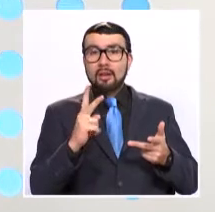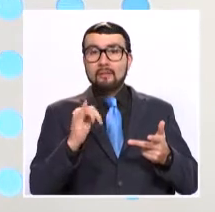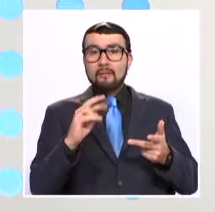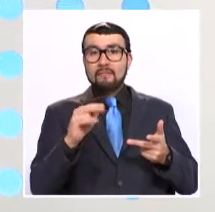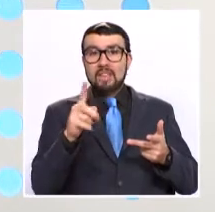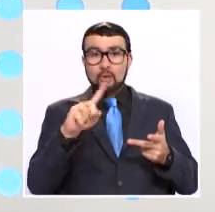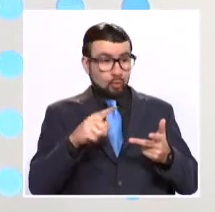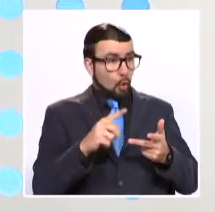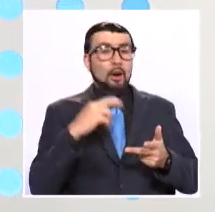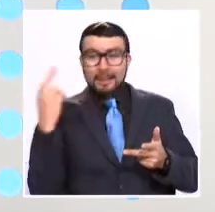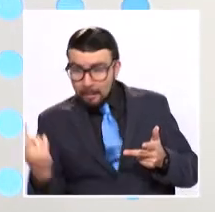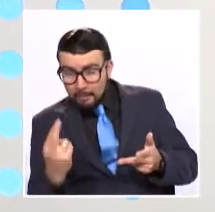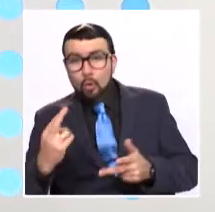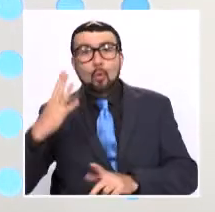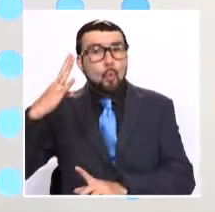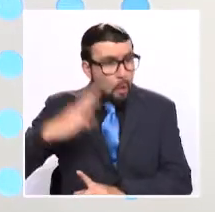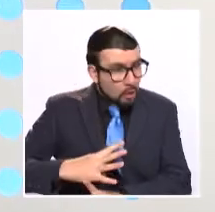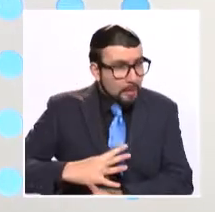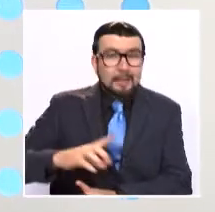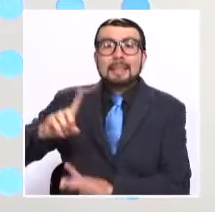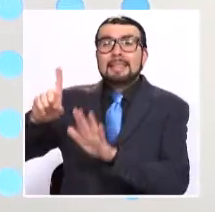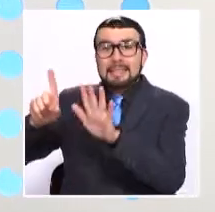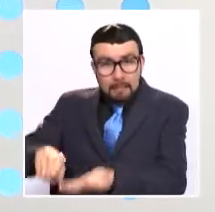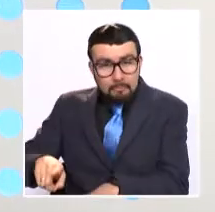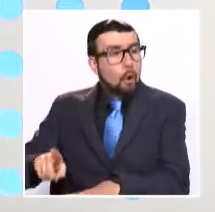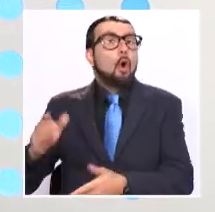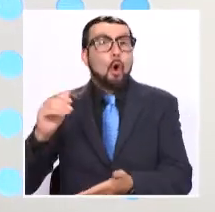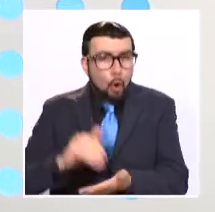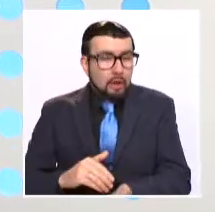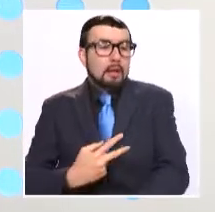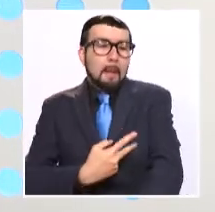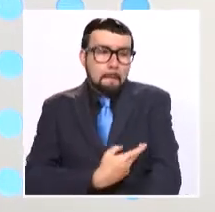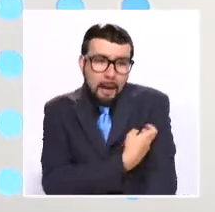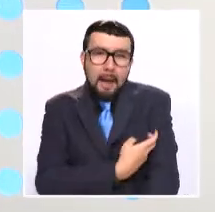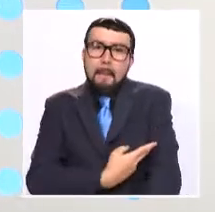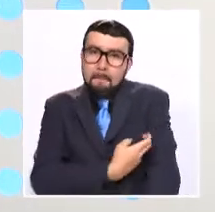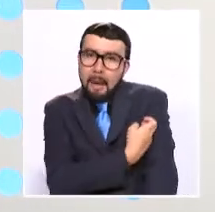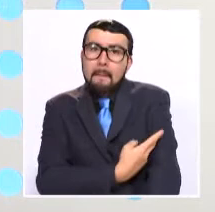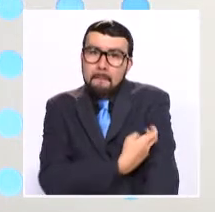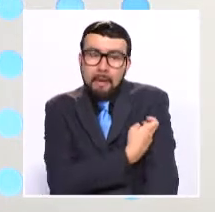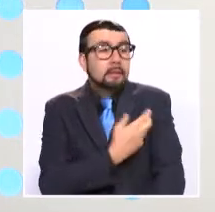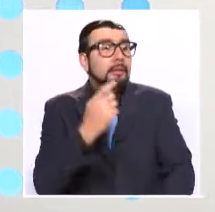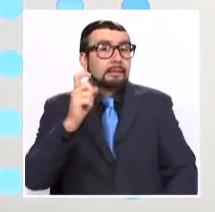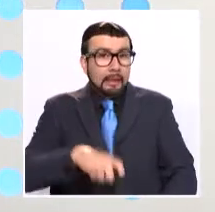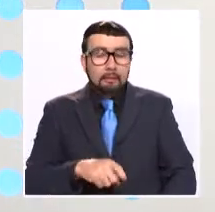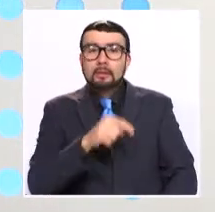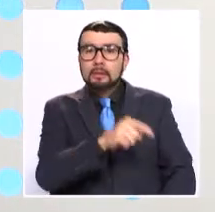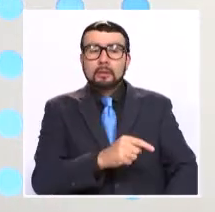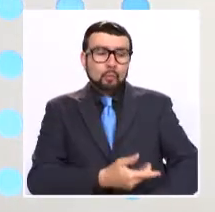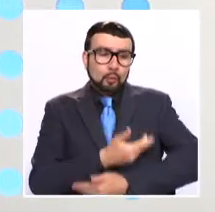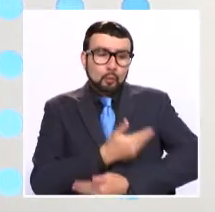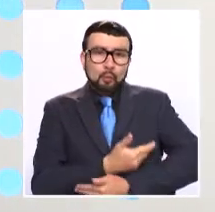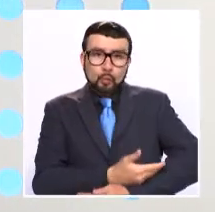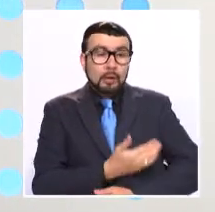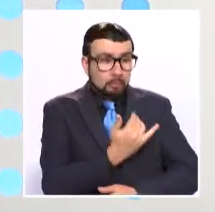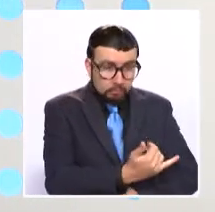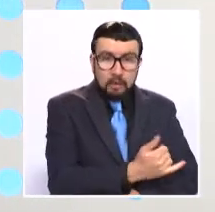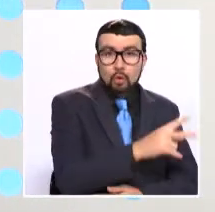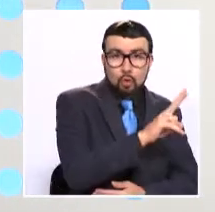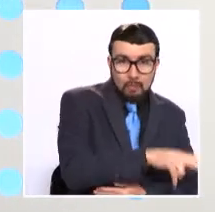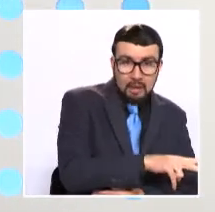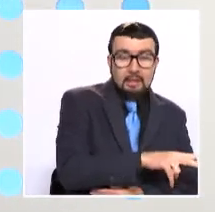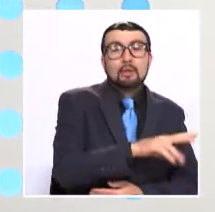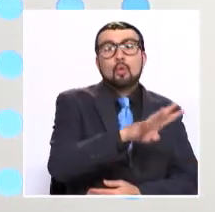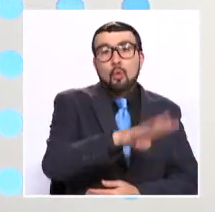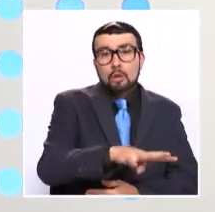los 4 meses y a los 6 meses. Son las que tenemos que estar aplicando en el esquema básico primario de ese bebé